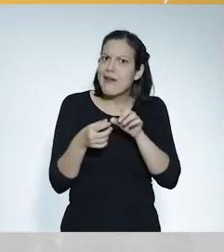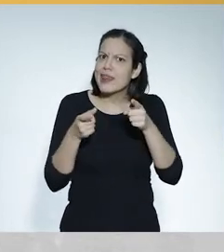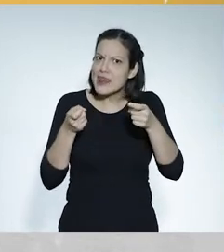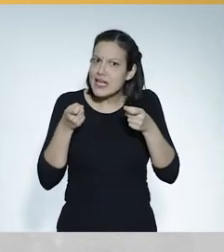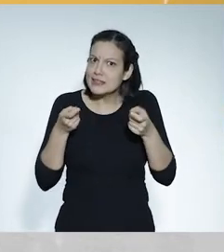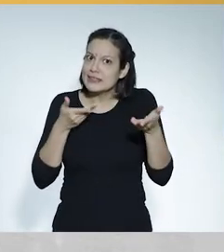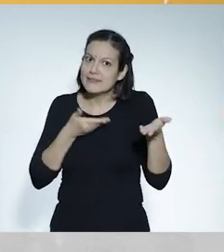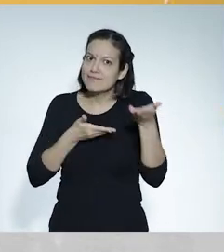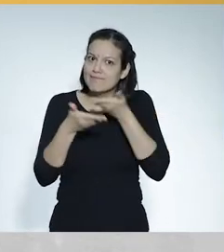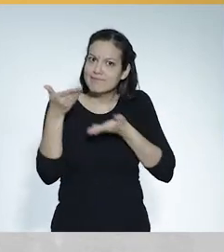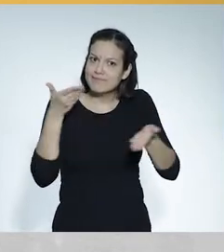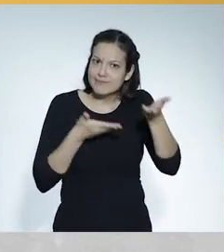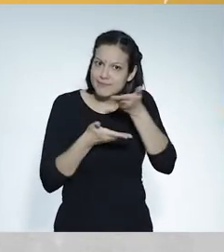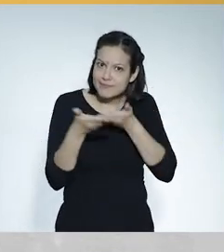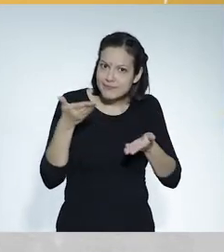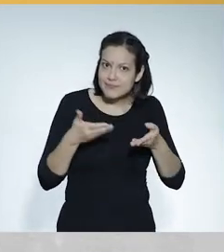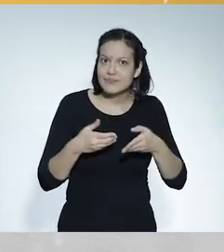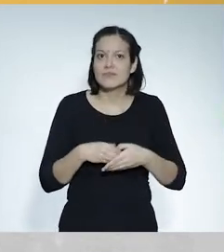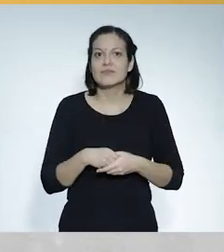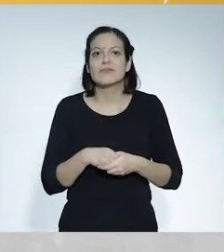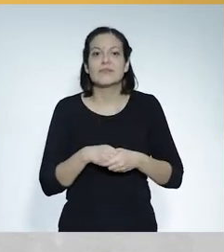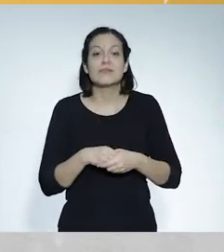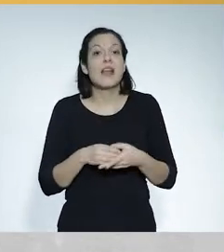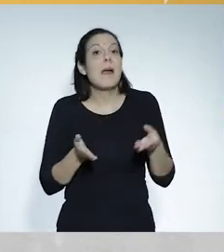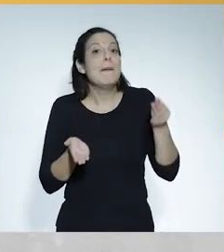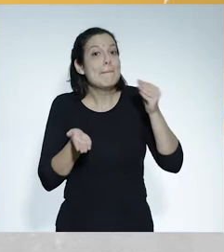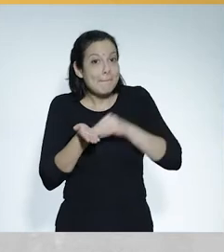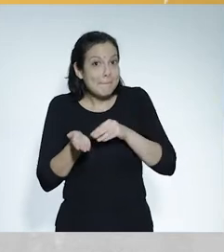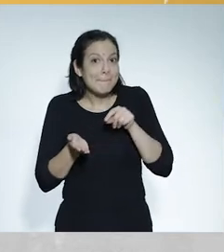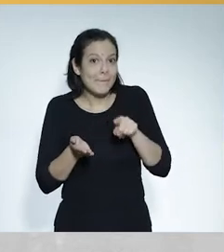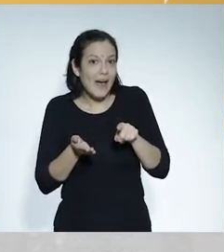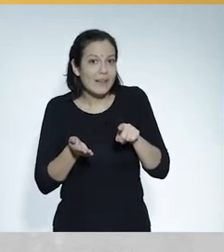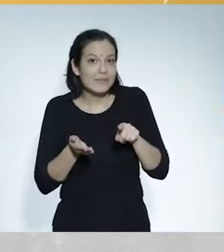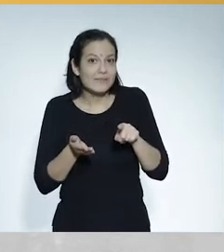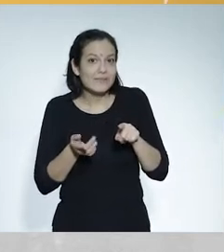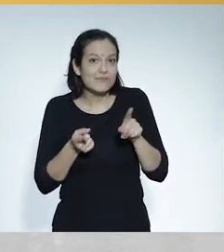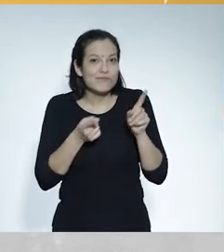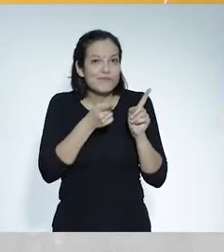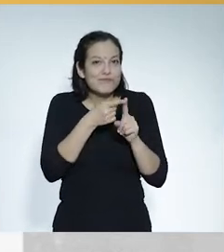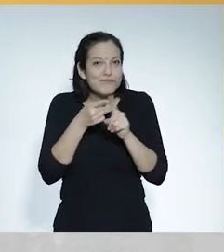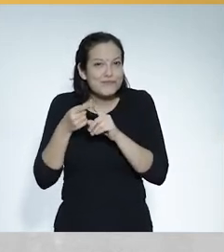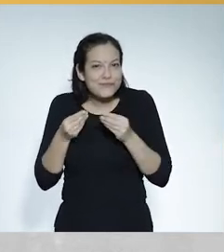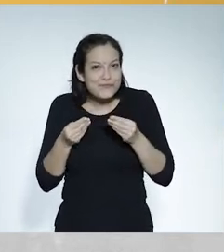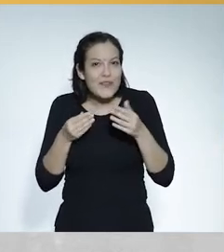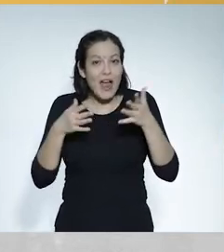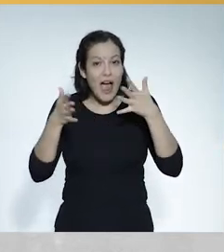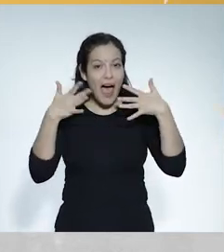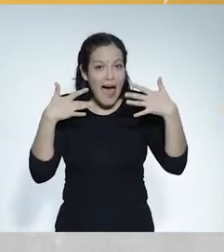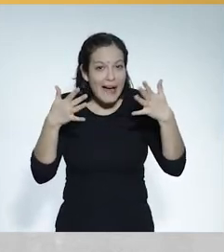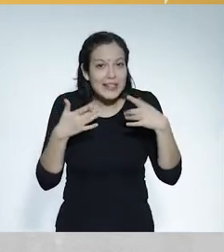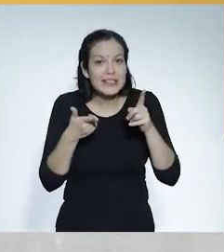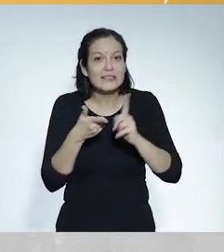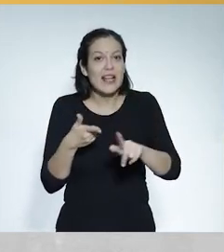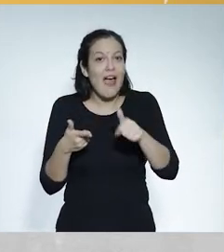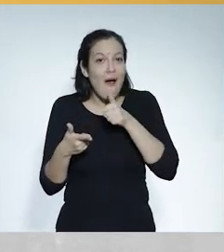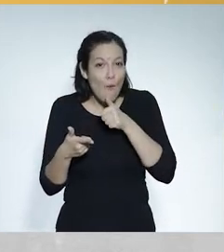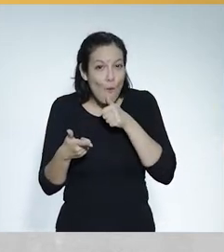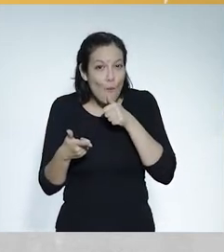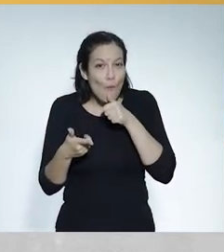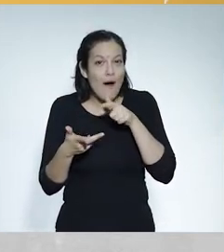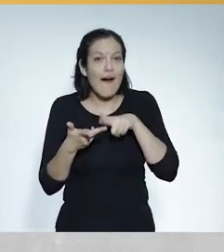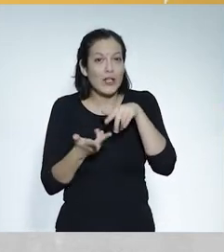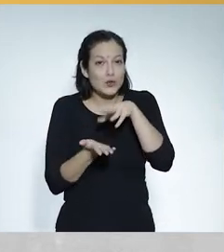otros. Además, interactúan con el aire, el agua y el suelo que